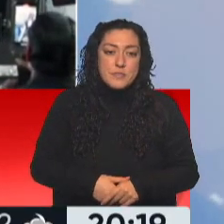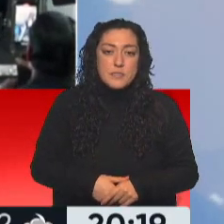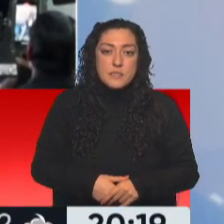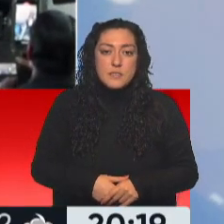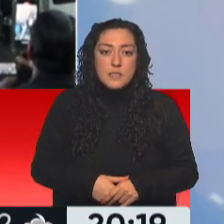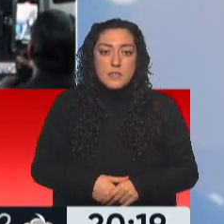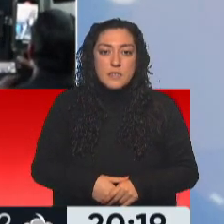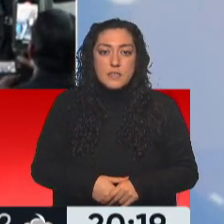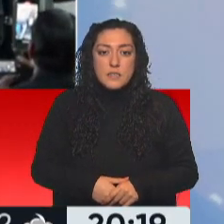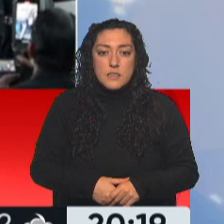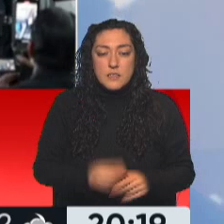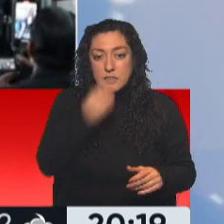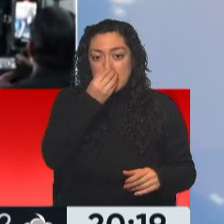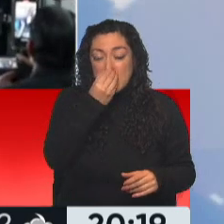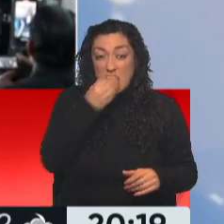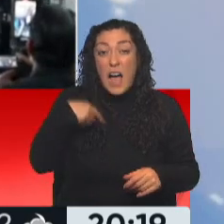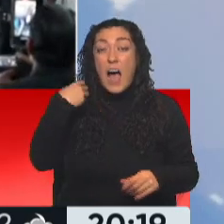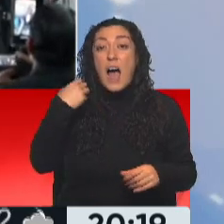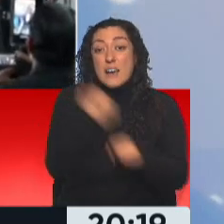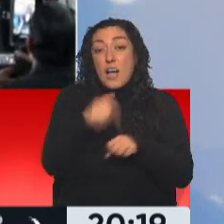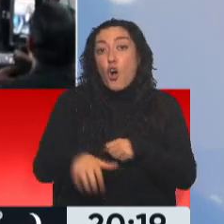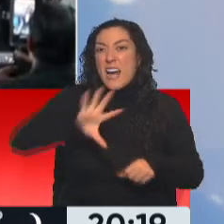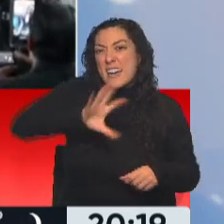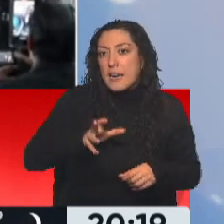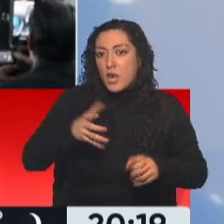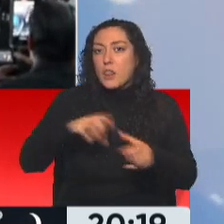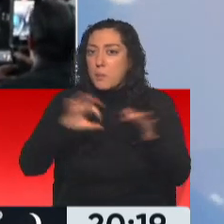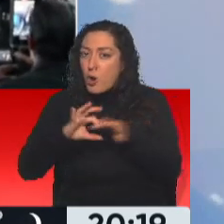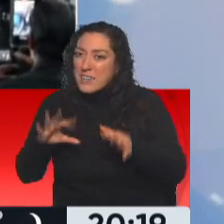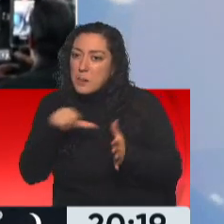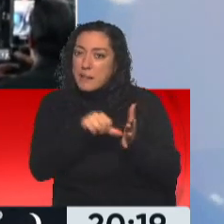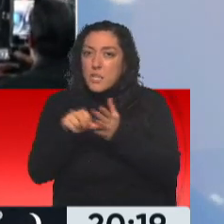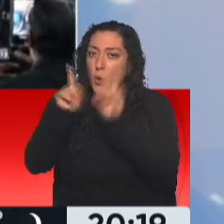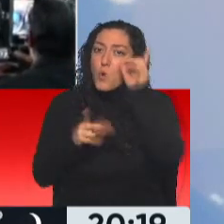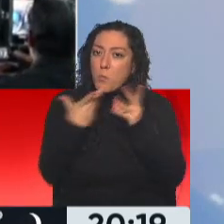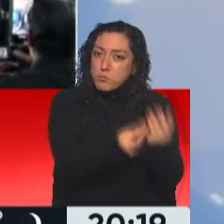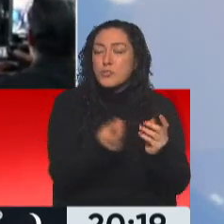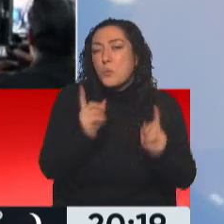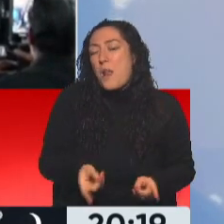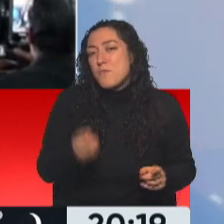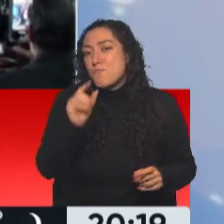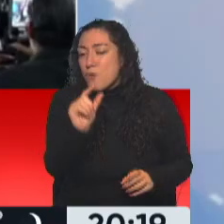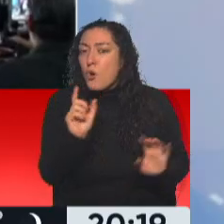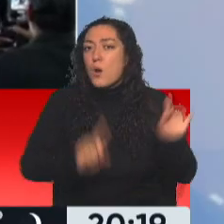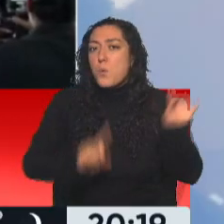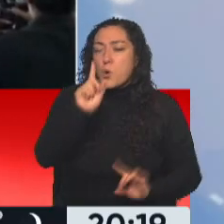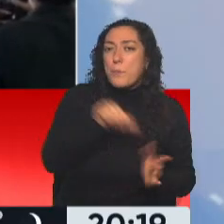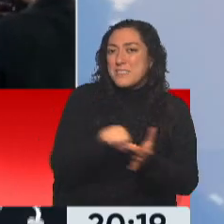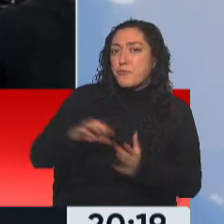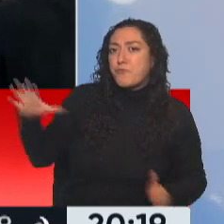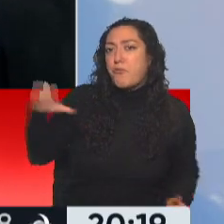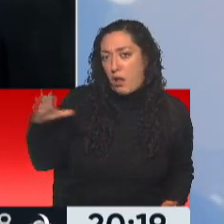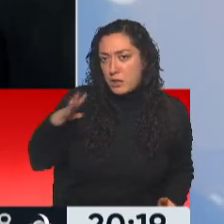que se ha dado por parte de democracias de la región ha sido muy bueno por parte de algunos países, pero ha sido muy tibio por parte de otros. Y creo que